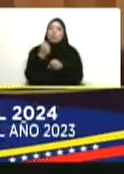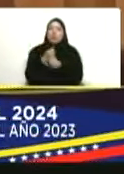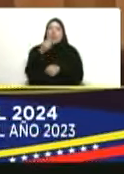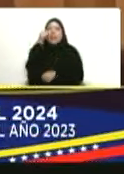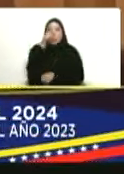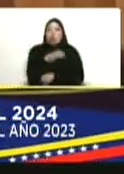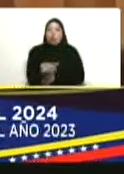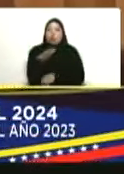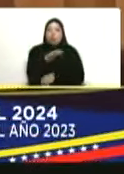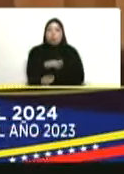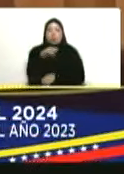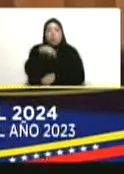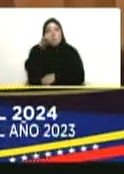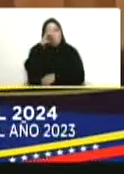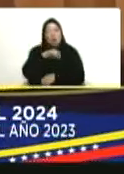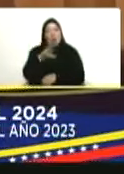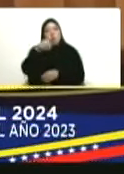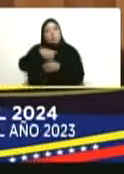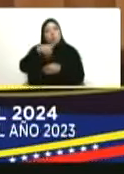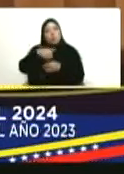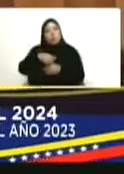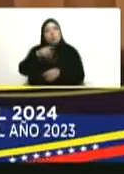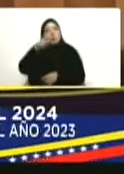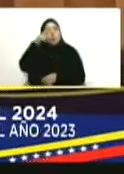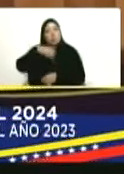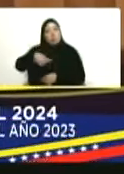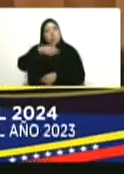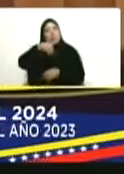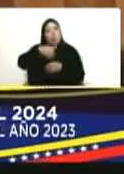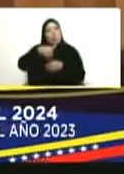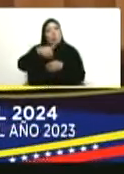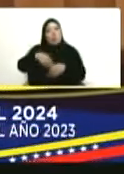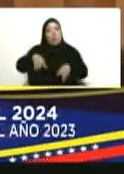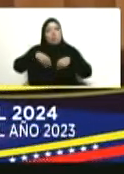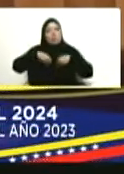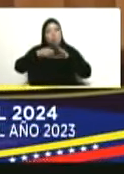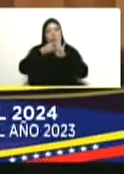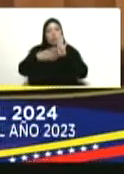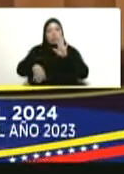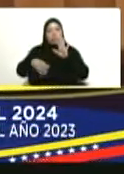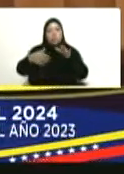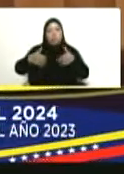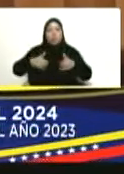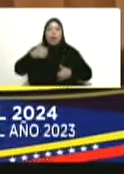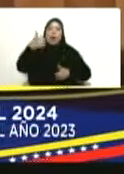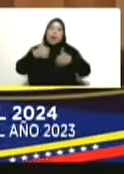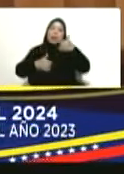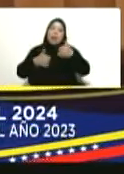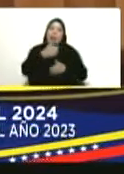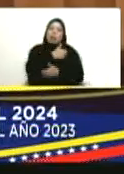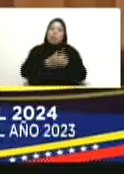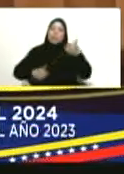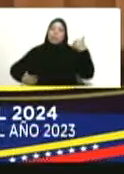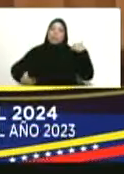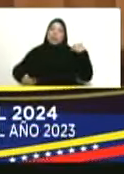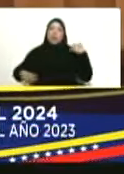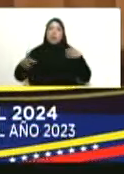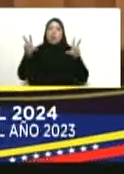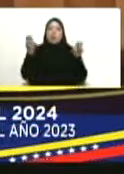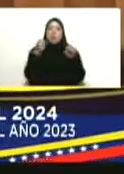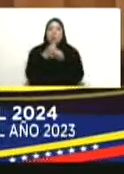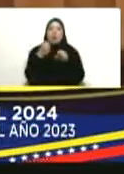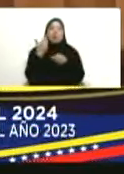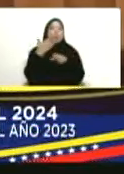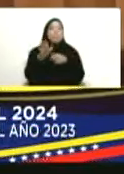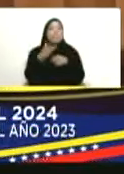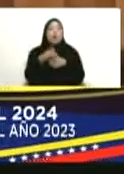relampaguee, este año hay elecciones y el pueblo vota, el pueblo elige. Diga lo que diga Doña